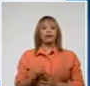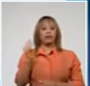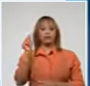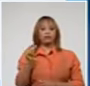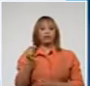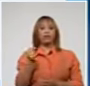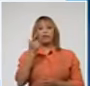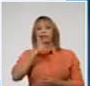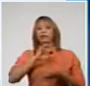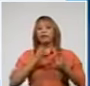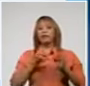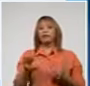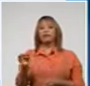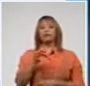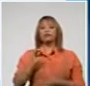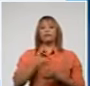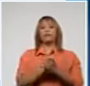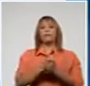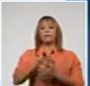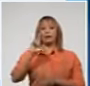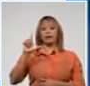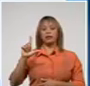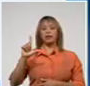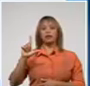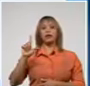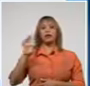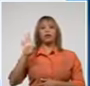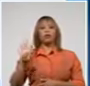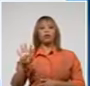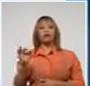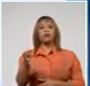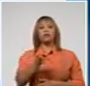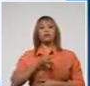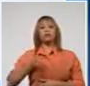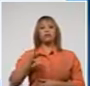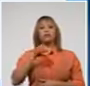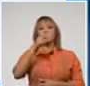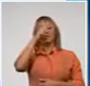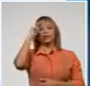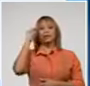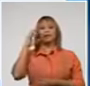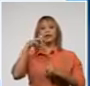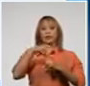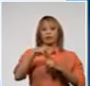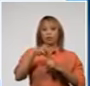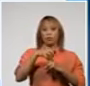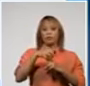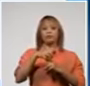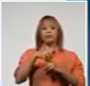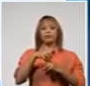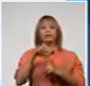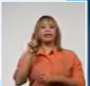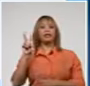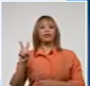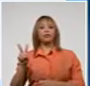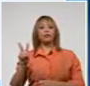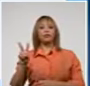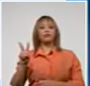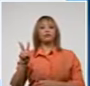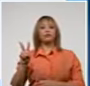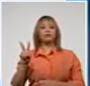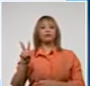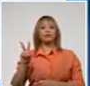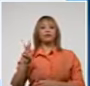es del municipio Mariel, 4 son del municipio San Cristóbal y 2 del municipio